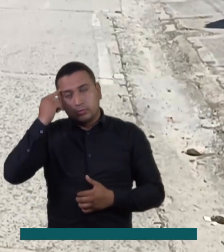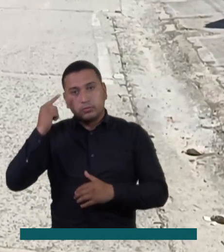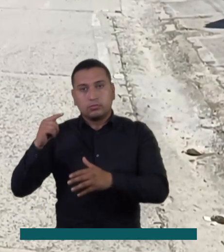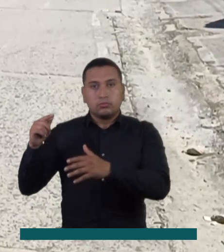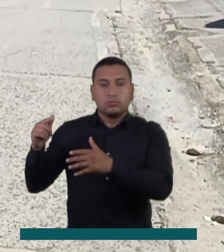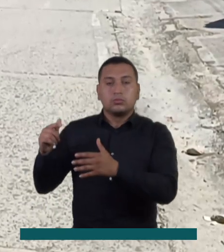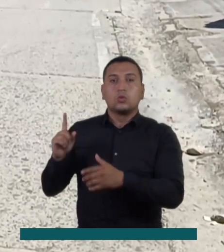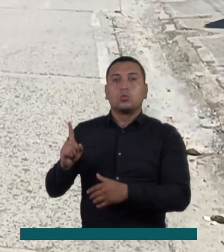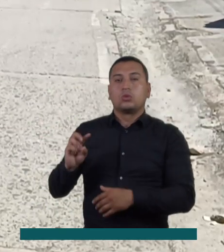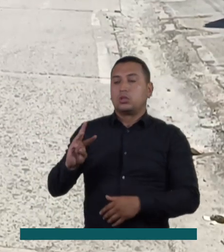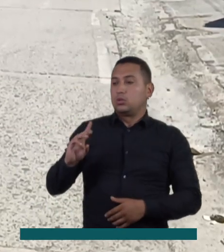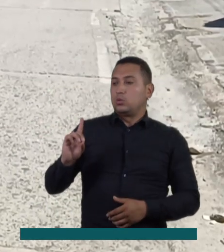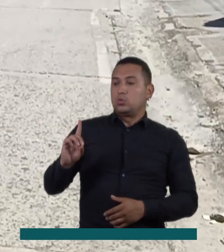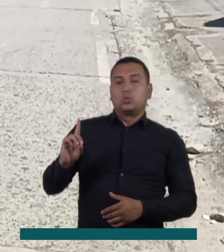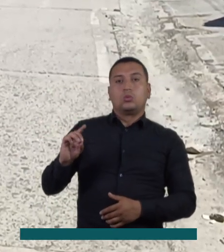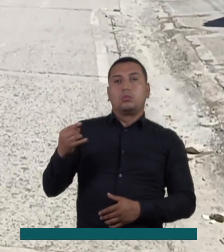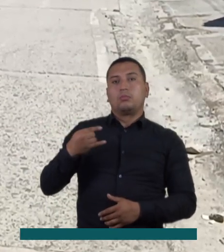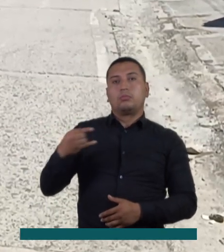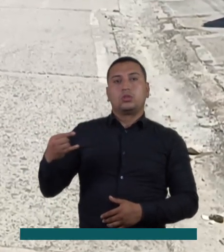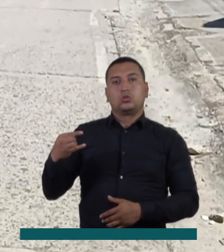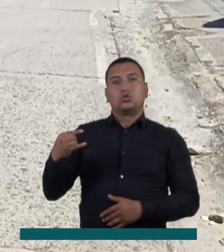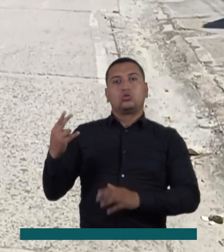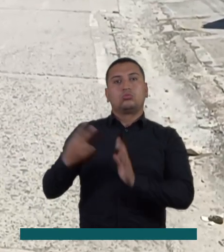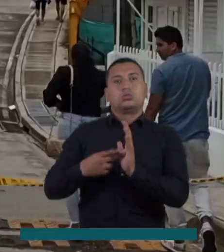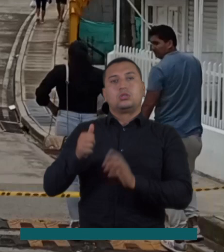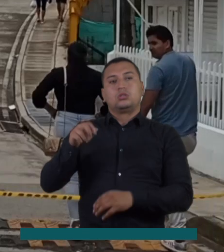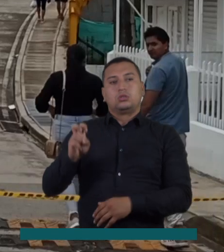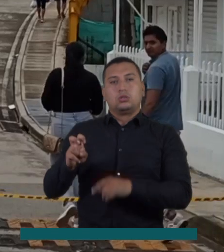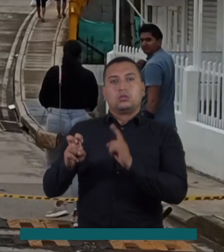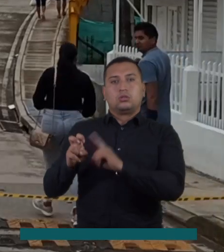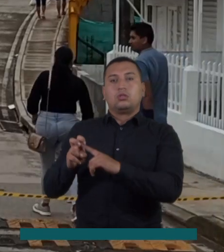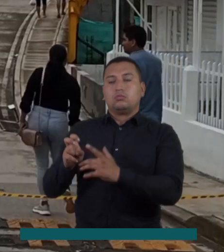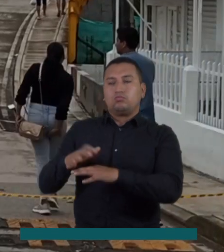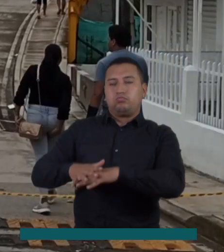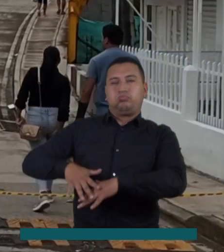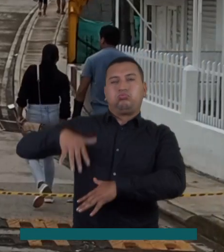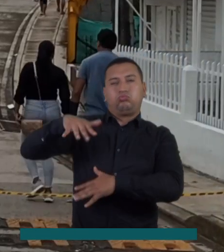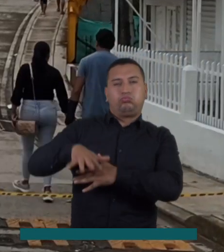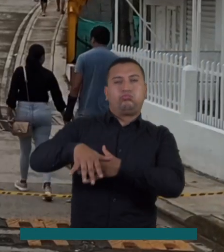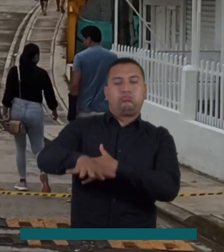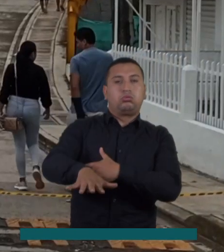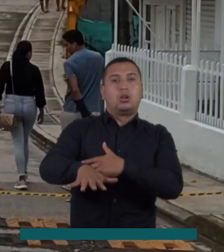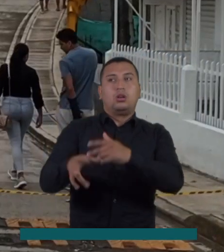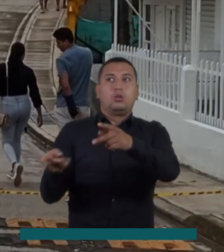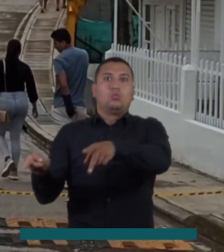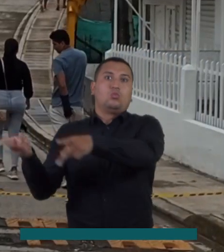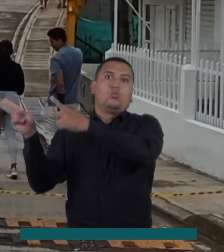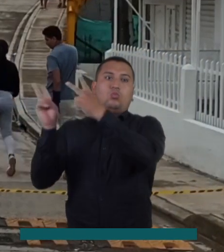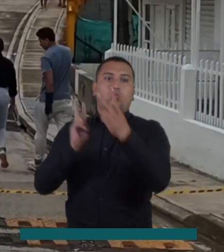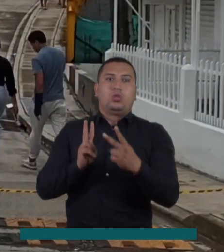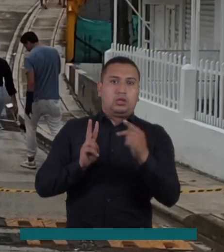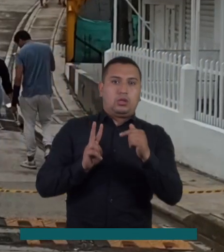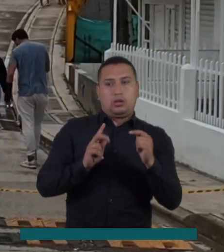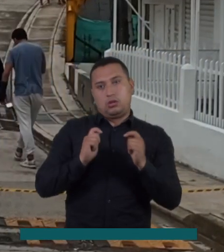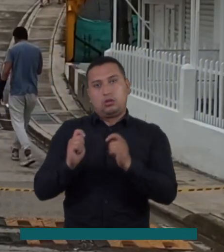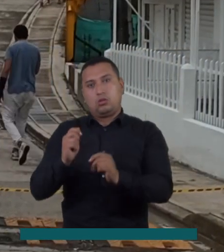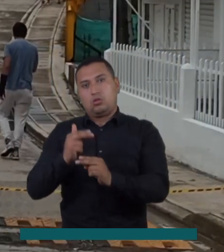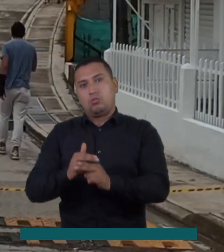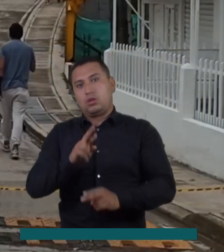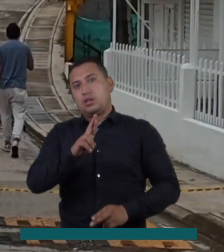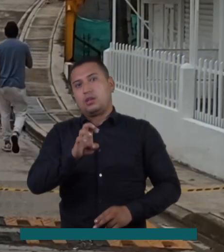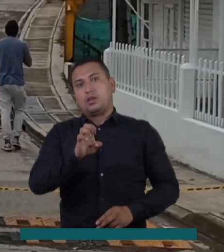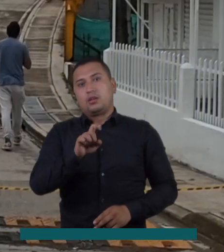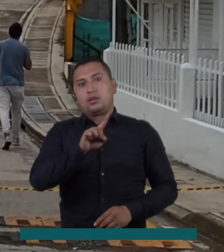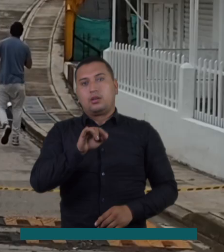avalancha del 31 de marzo de 2017. Veamos. Este puente llamado el de la resistencia por la ciudadanía de Mocoa, por fin fue